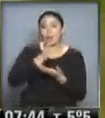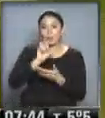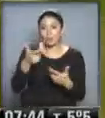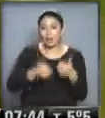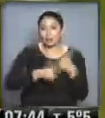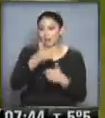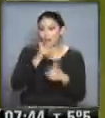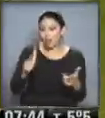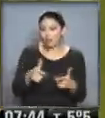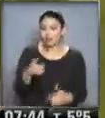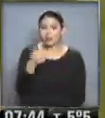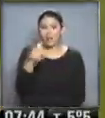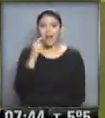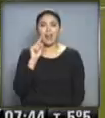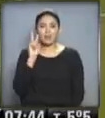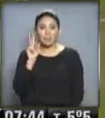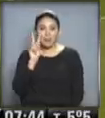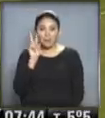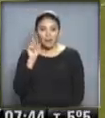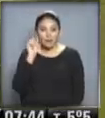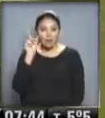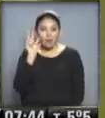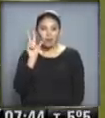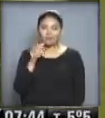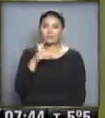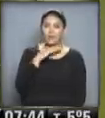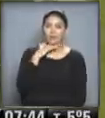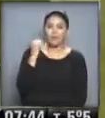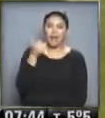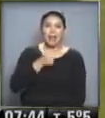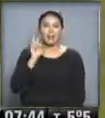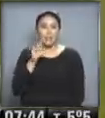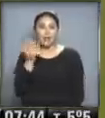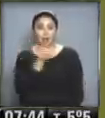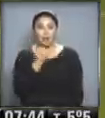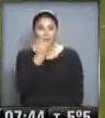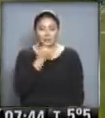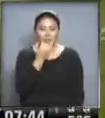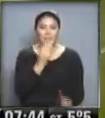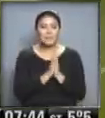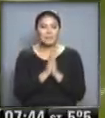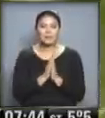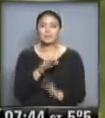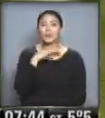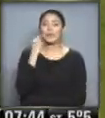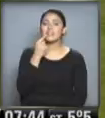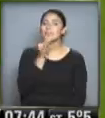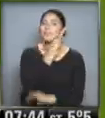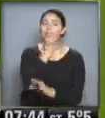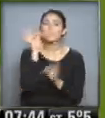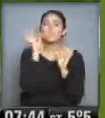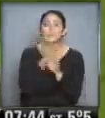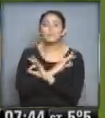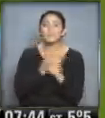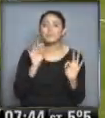campeonato. ¿Qué también? ¿Qué pasa, Bolivia? ¿Y esta goleada? No, esto lo voy a obviar. No, voy a esta goleada, nada. Cuénteme de esta goleada. No voy a decir ¿cómo absolutamente. ¿Cómo se vivió la noche en el